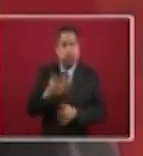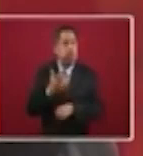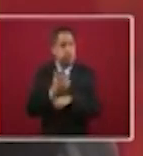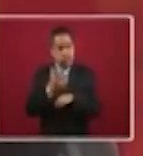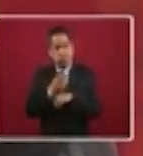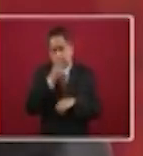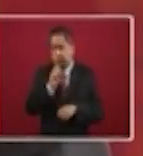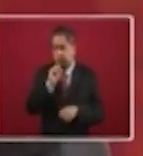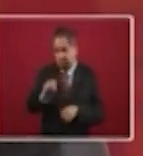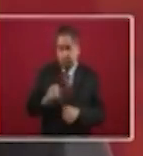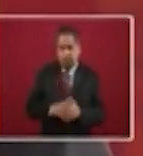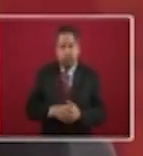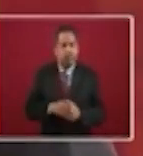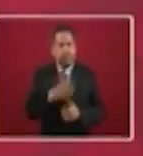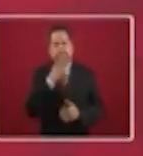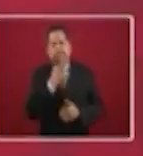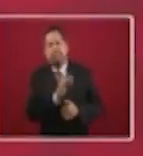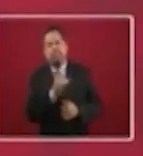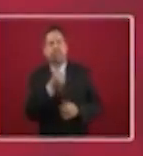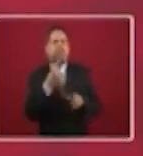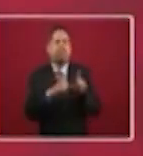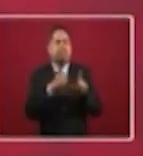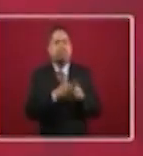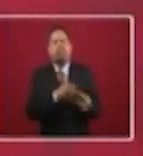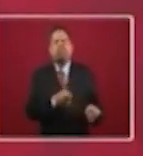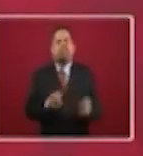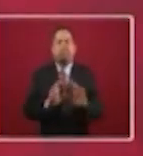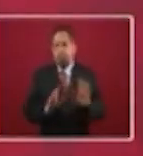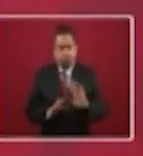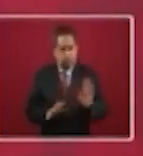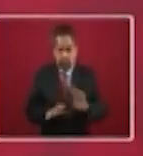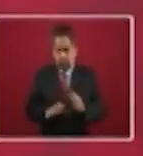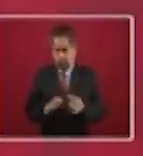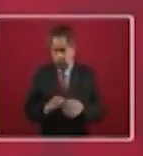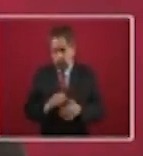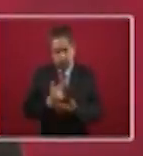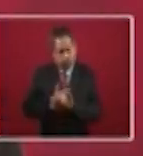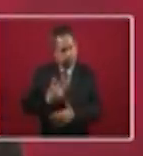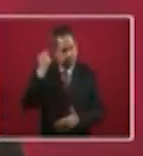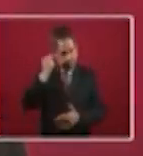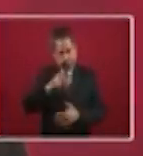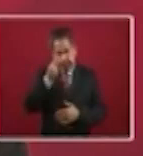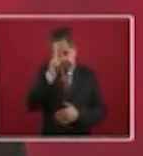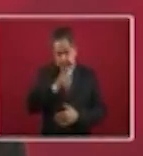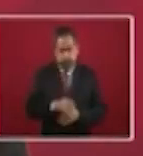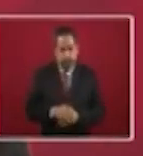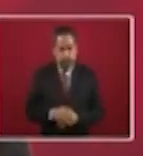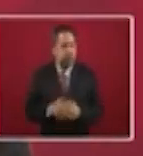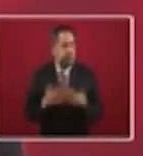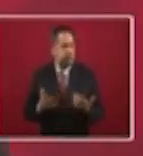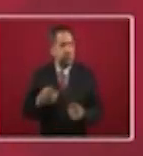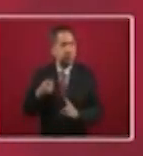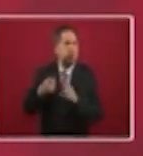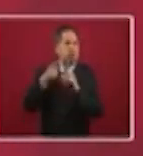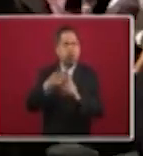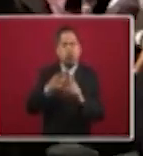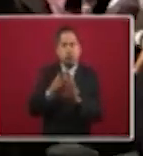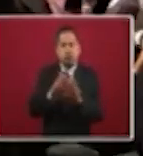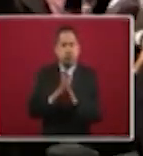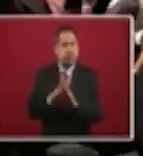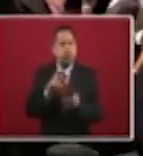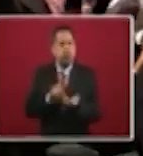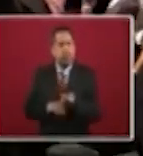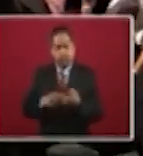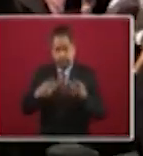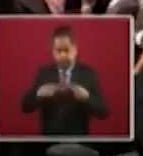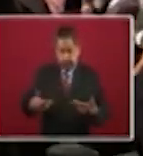peor para las exportaciones mexicanas si hubiera producido el cierre de muchas empresas y el despido de más mexicanos en caso de haber sido el 5 y después el